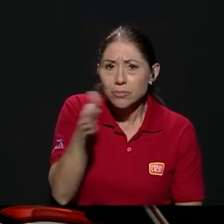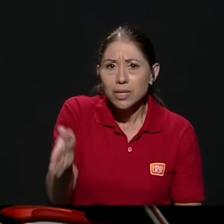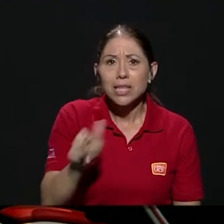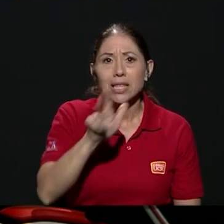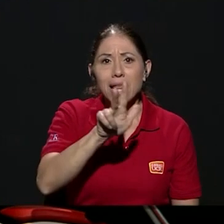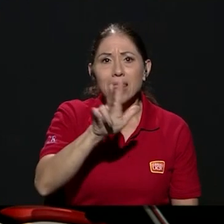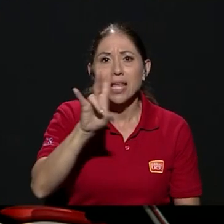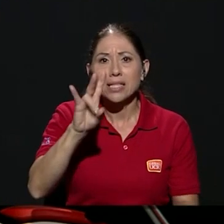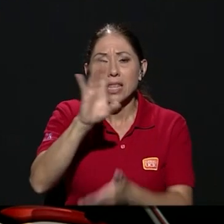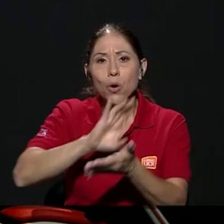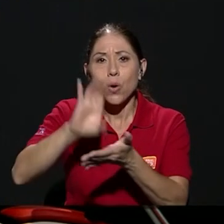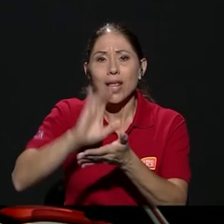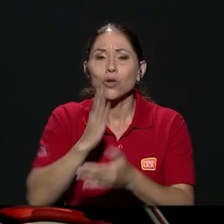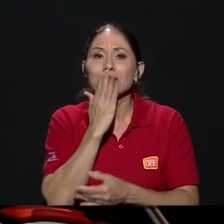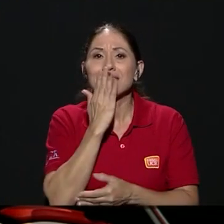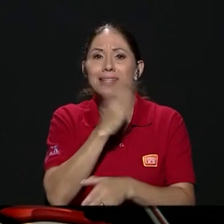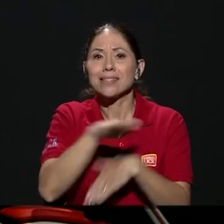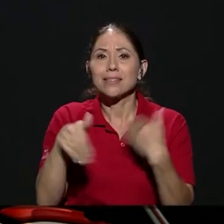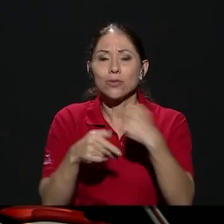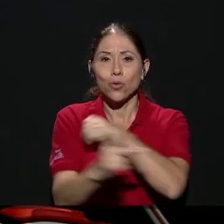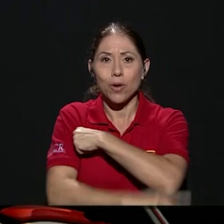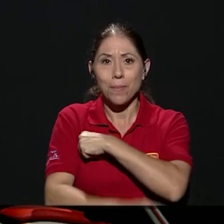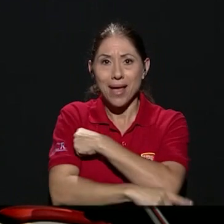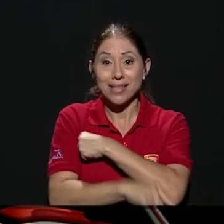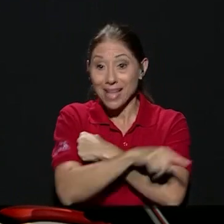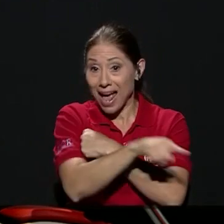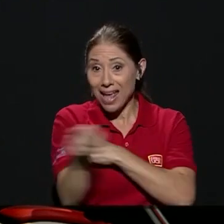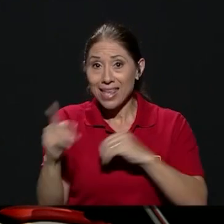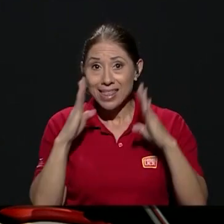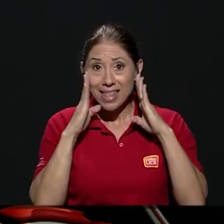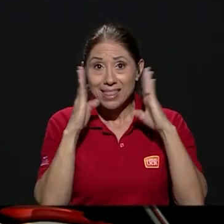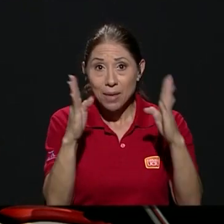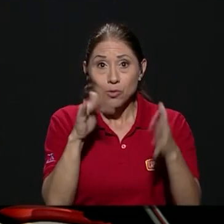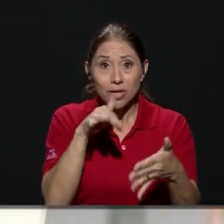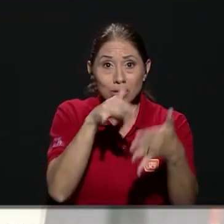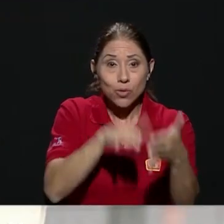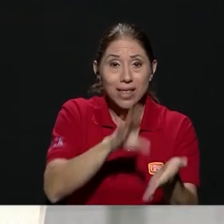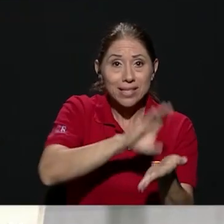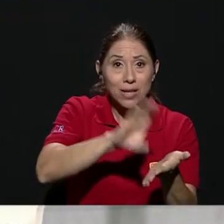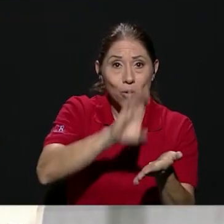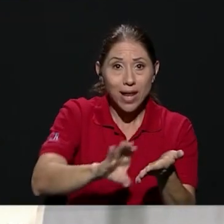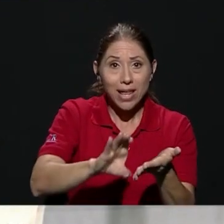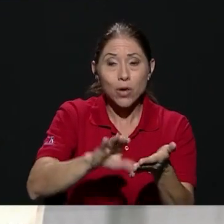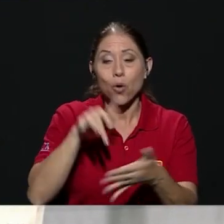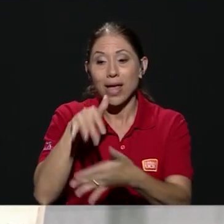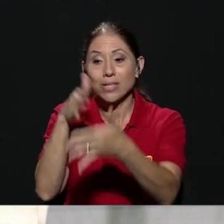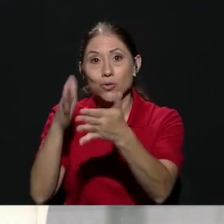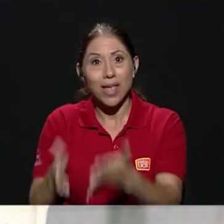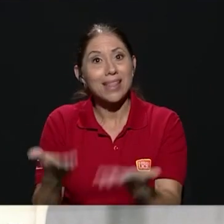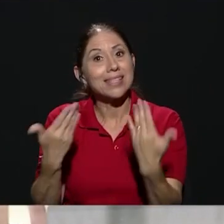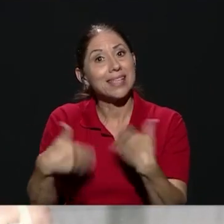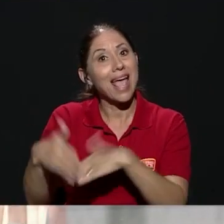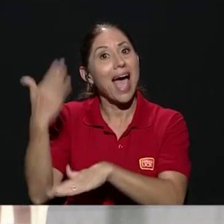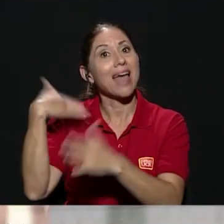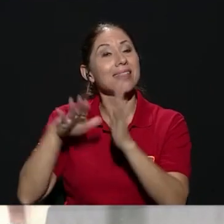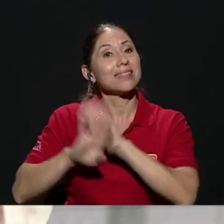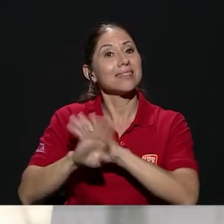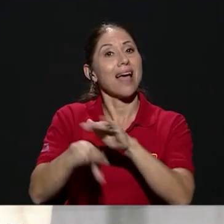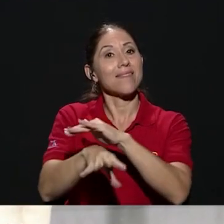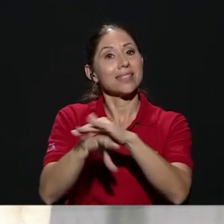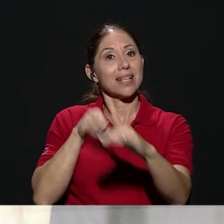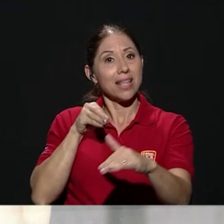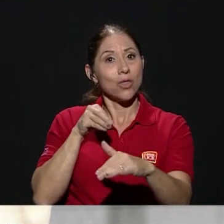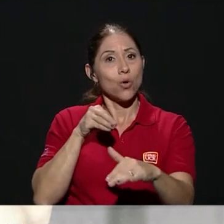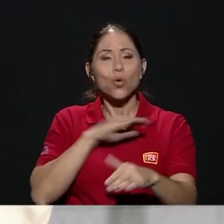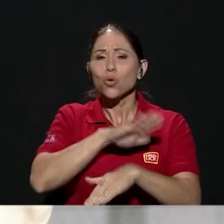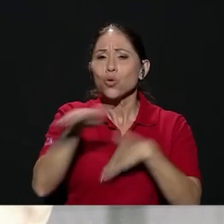el país, ahí atendemos tanto a los estudiantes que están en el colegio, a los estudiantes egresados, y hacemos todo el